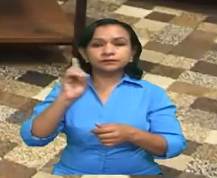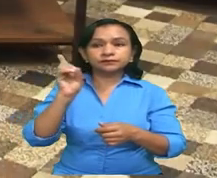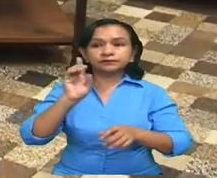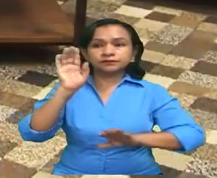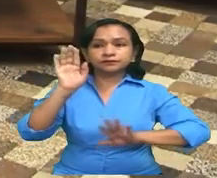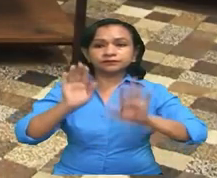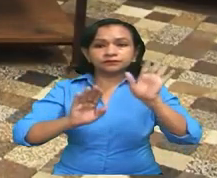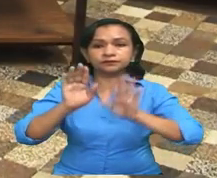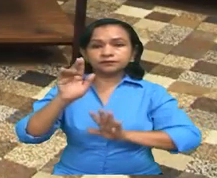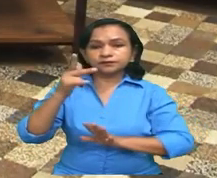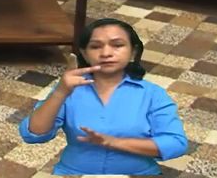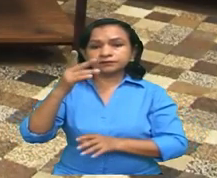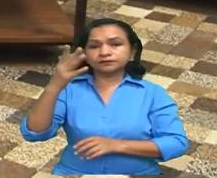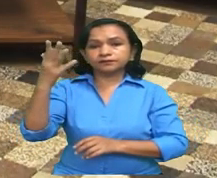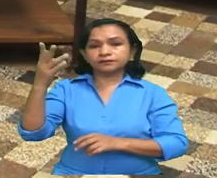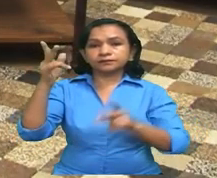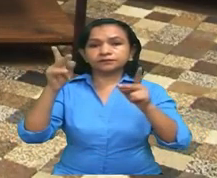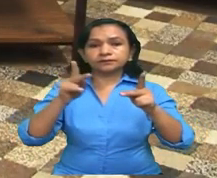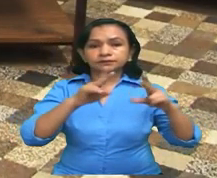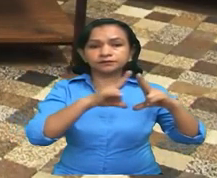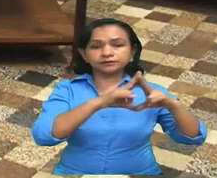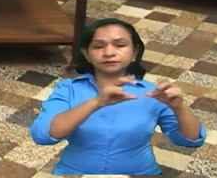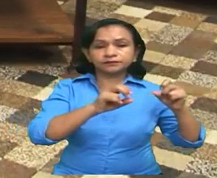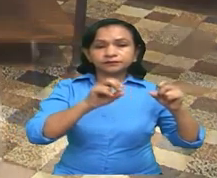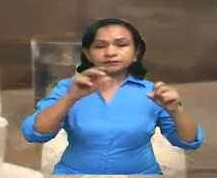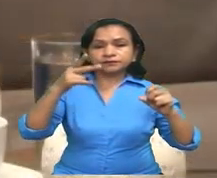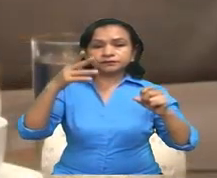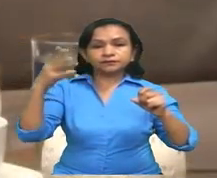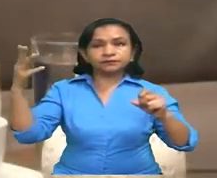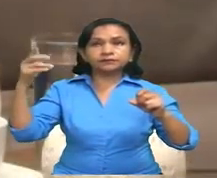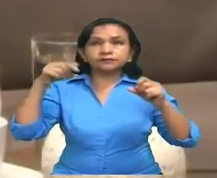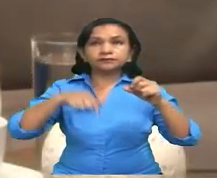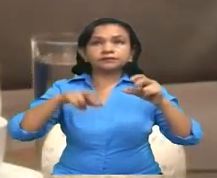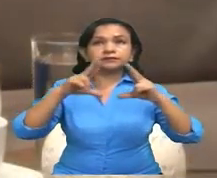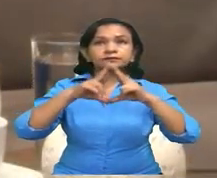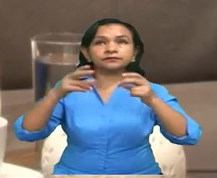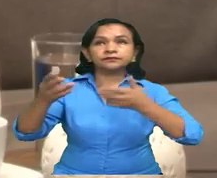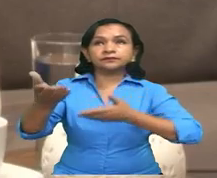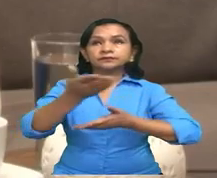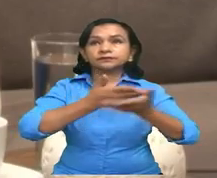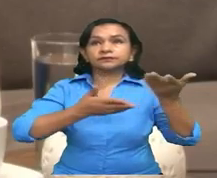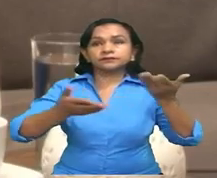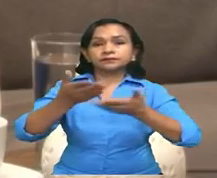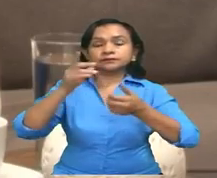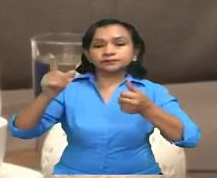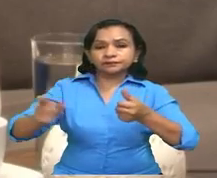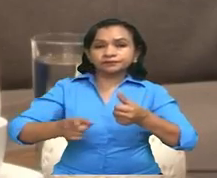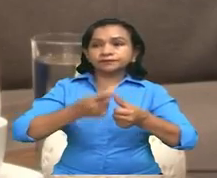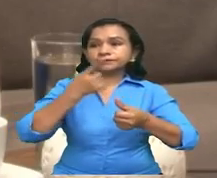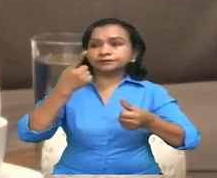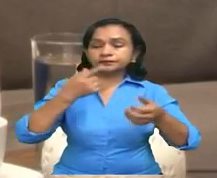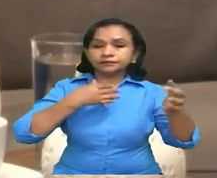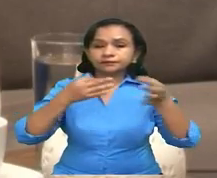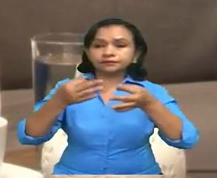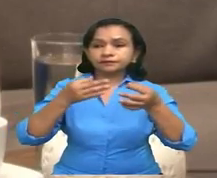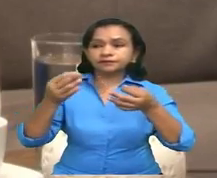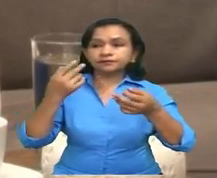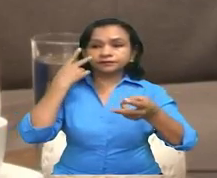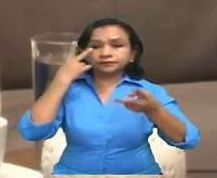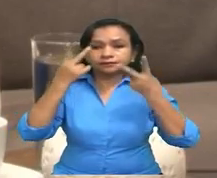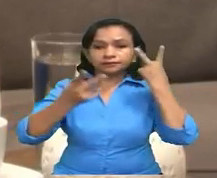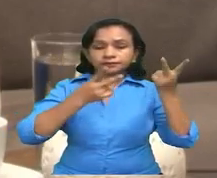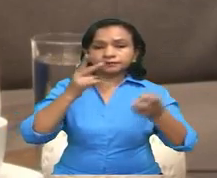de septiembre tuvo lugar en el Centro de Convenciones Olof Palme. Fue la primera edición que estamos teniendo como Instituto